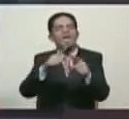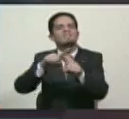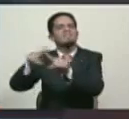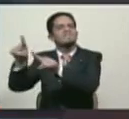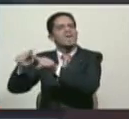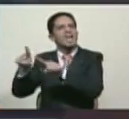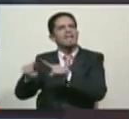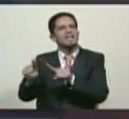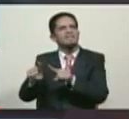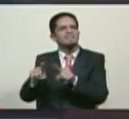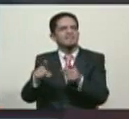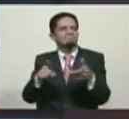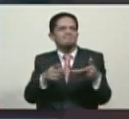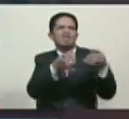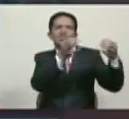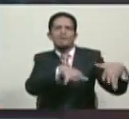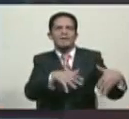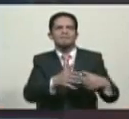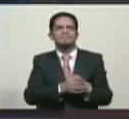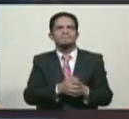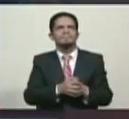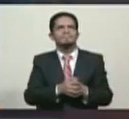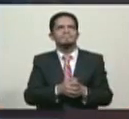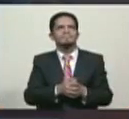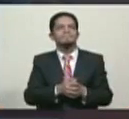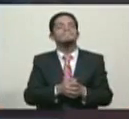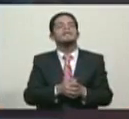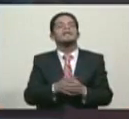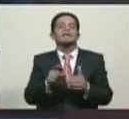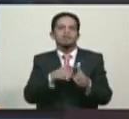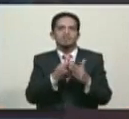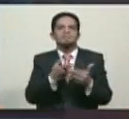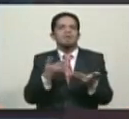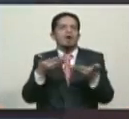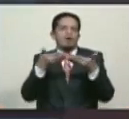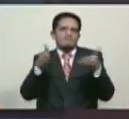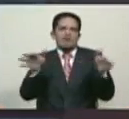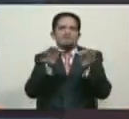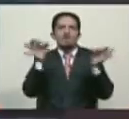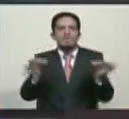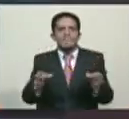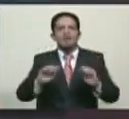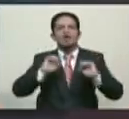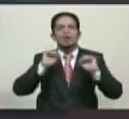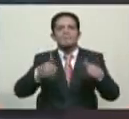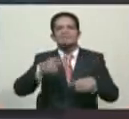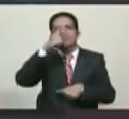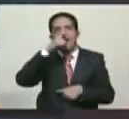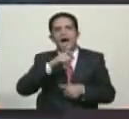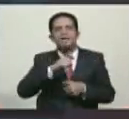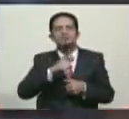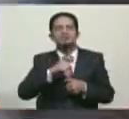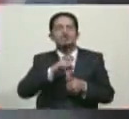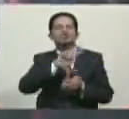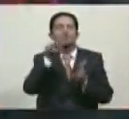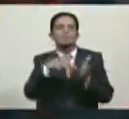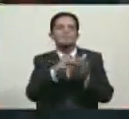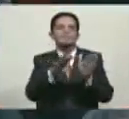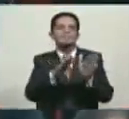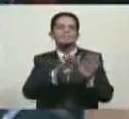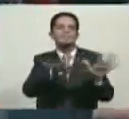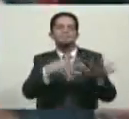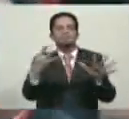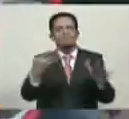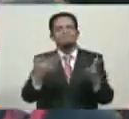las ordinarias. Declaro formalmente la apertura de la actividad judicial del año 2019. Muchas gracias a todos.